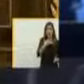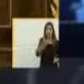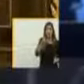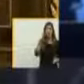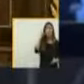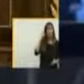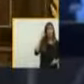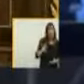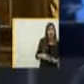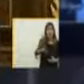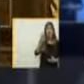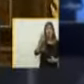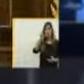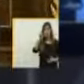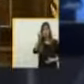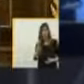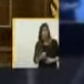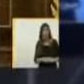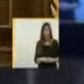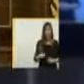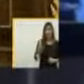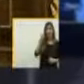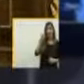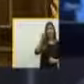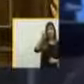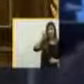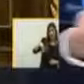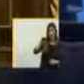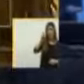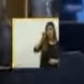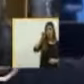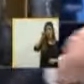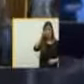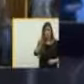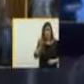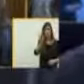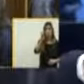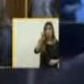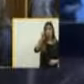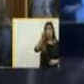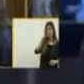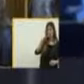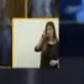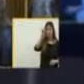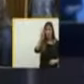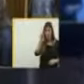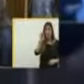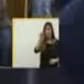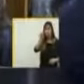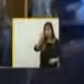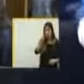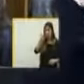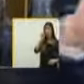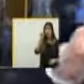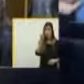finalidad de formar un gobierno de izquierdas. Con la finalidad de formar un gobierno de izquierdas. Él dice, pueden ustedes ponerlo nuestros oyentes en internet, la